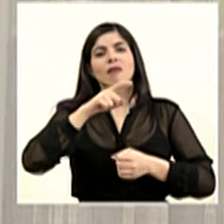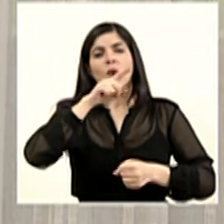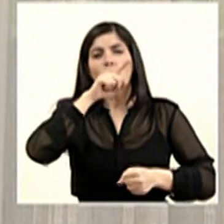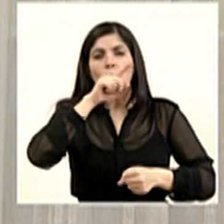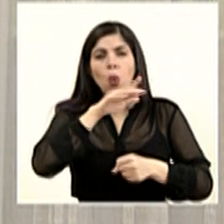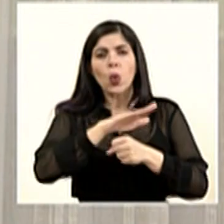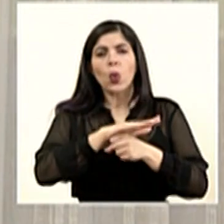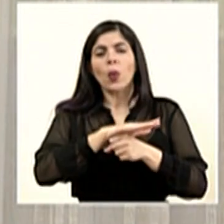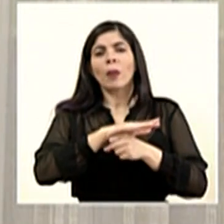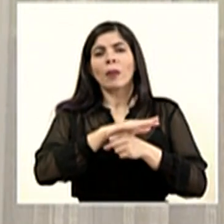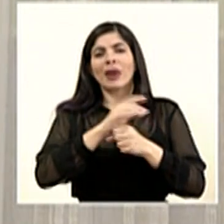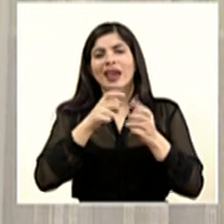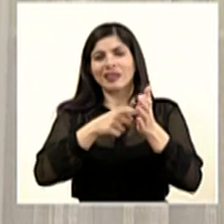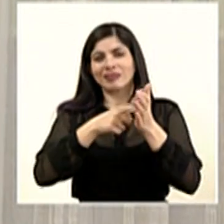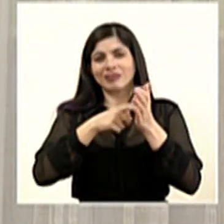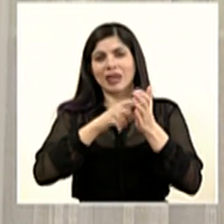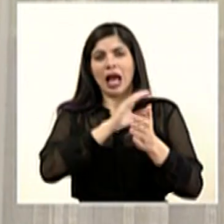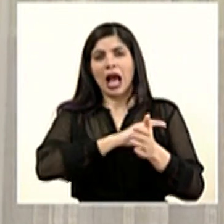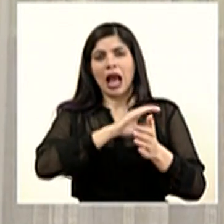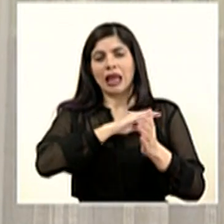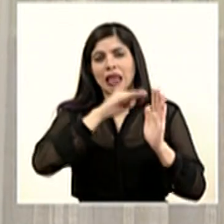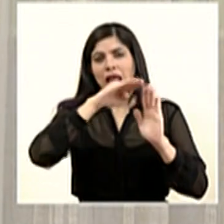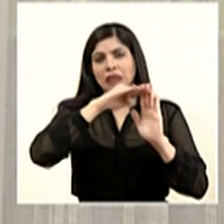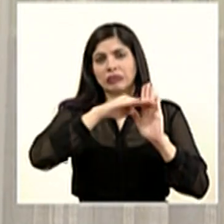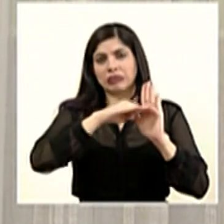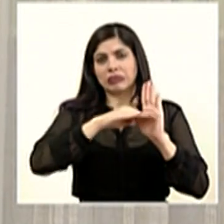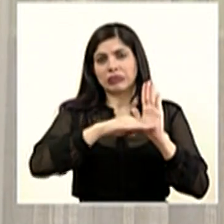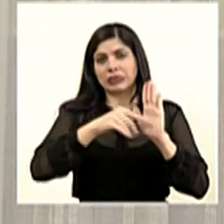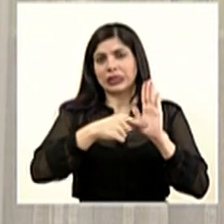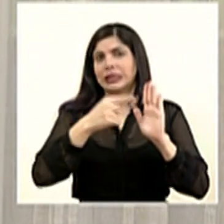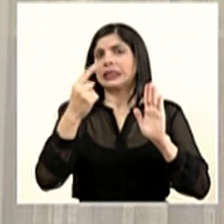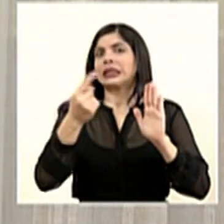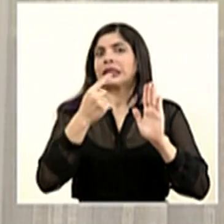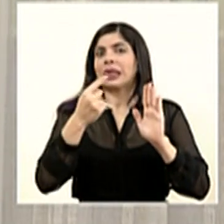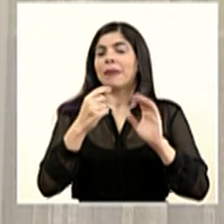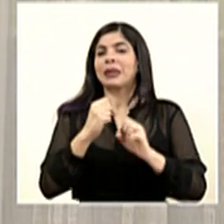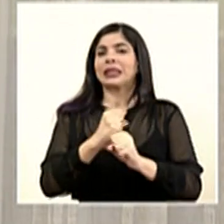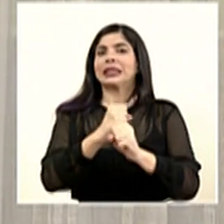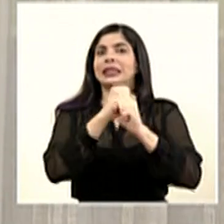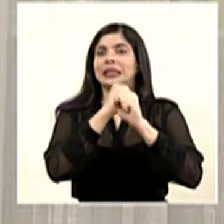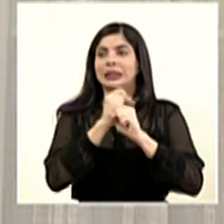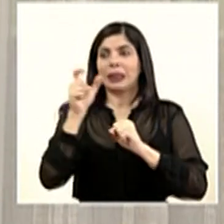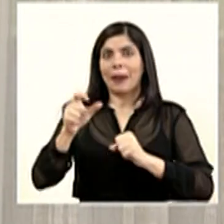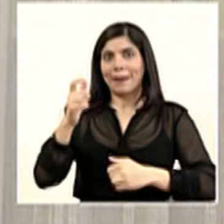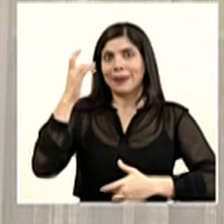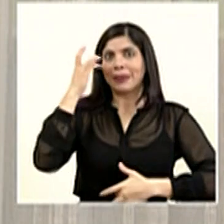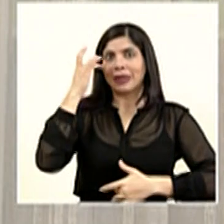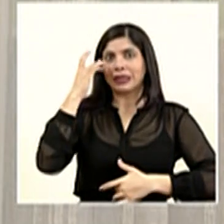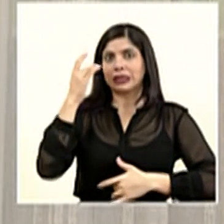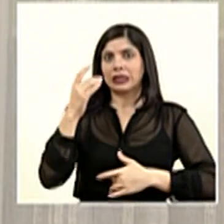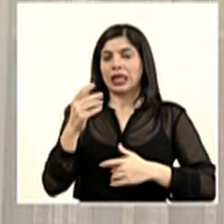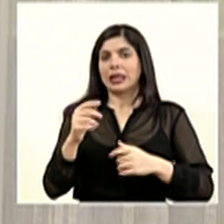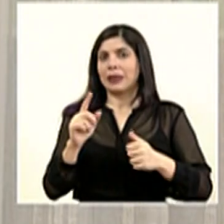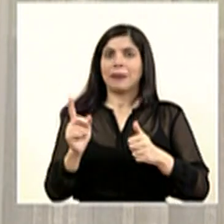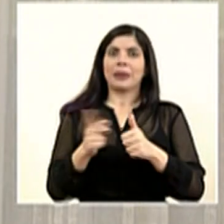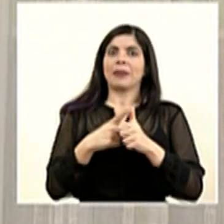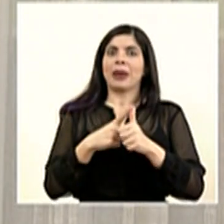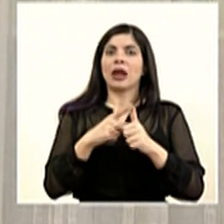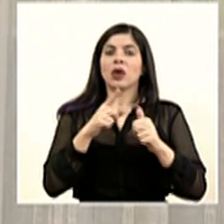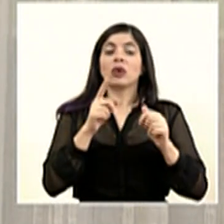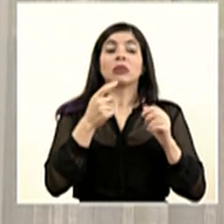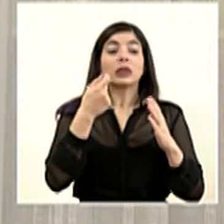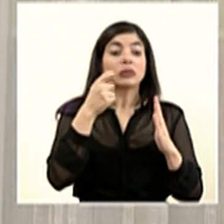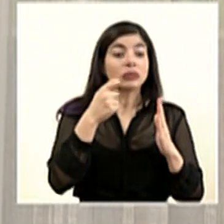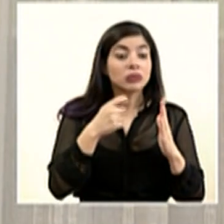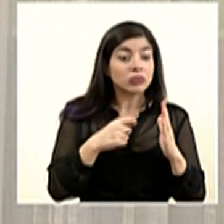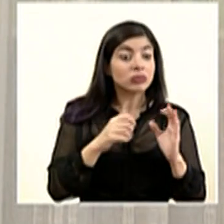ciertas estándares de calidad que permitan siempre anteponer la seguridad del paciente ante cualquier otra cosa, y en ese sentido,